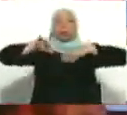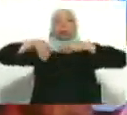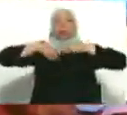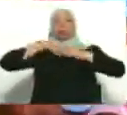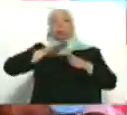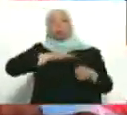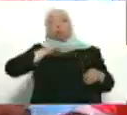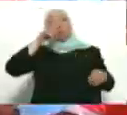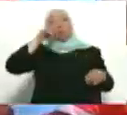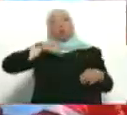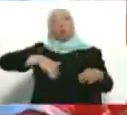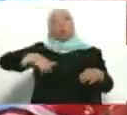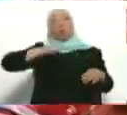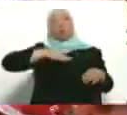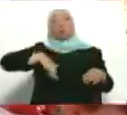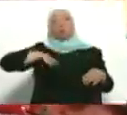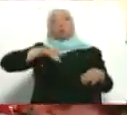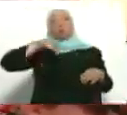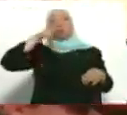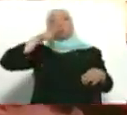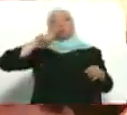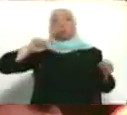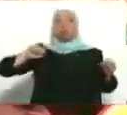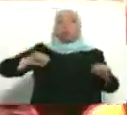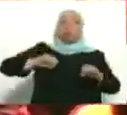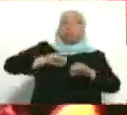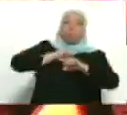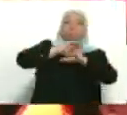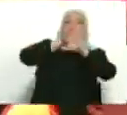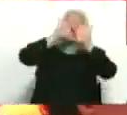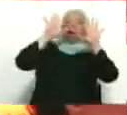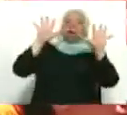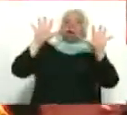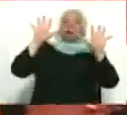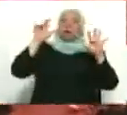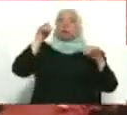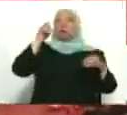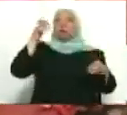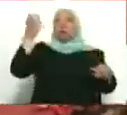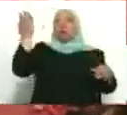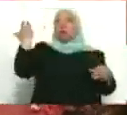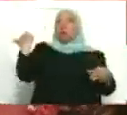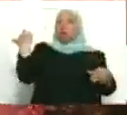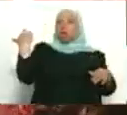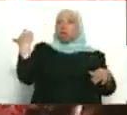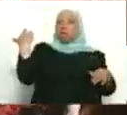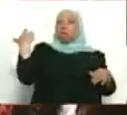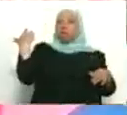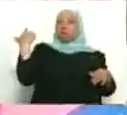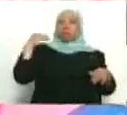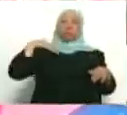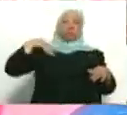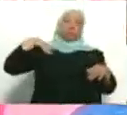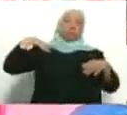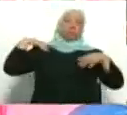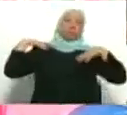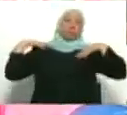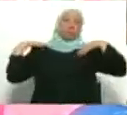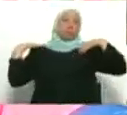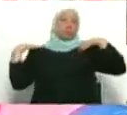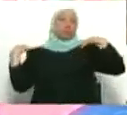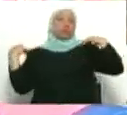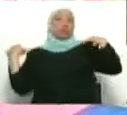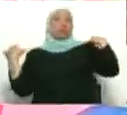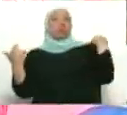Este pueblo no, porque este pueblo está claro, este es vanguardia. Estoy hablando del compañero, la compañera que está en su casa,